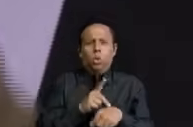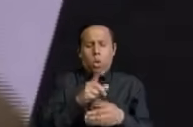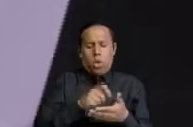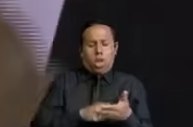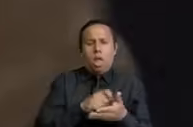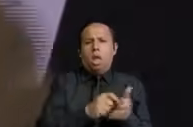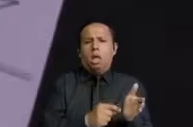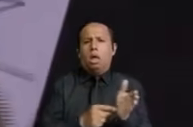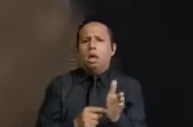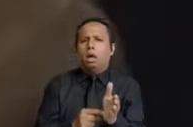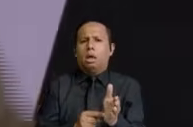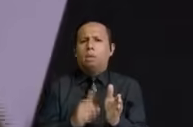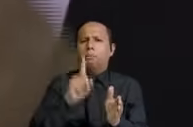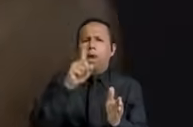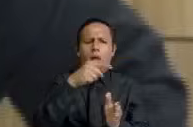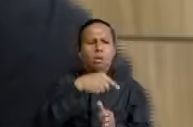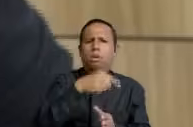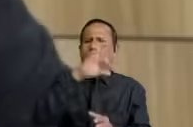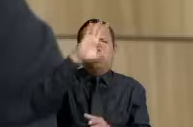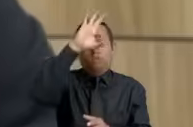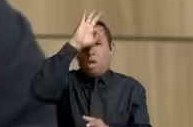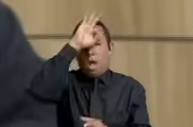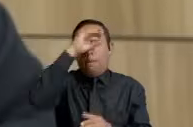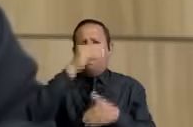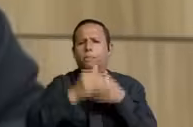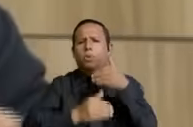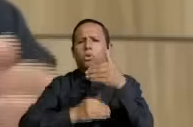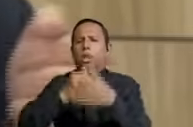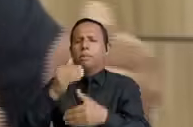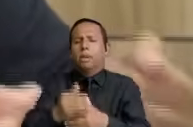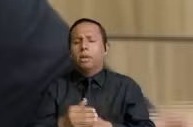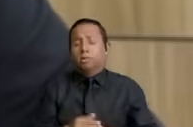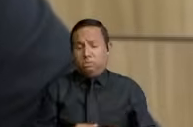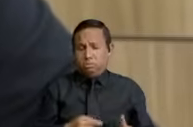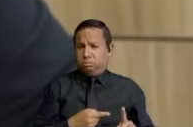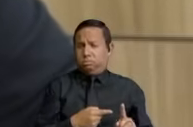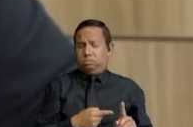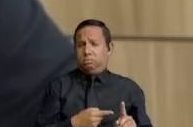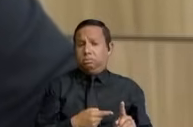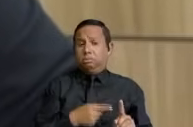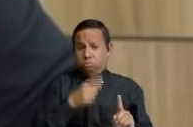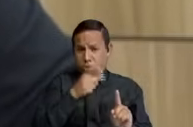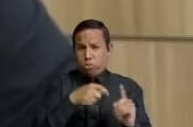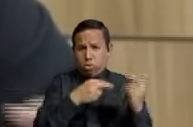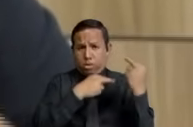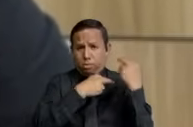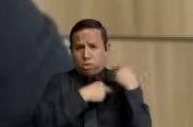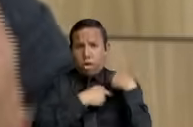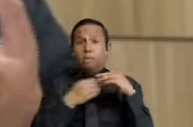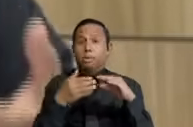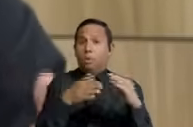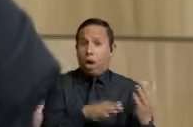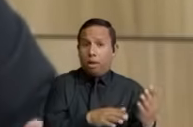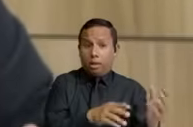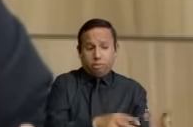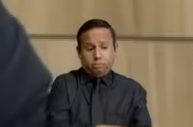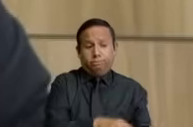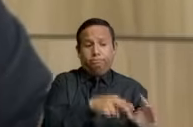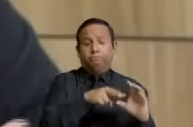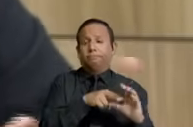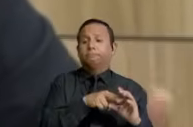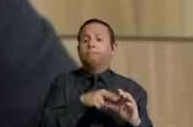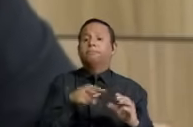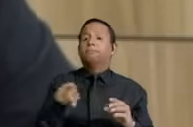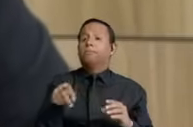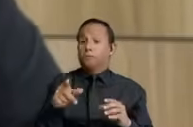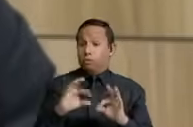ajena a este tipo de procedimiento la persona que entrega el cadáver de dónde parte todo incluso